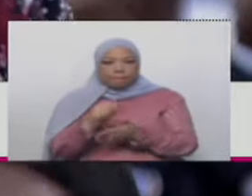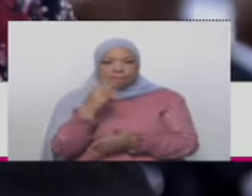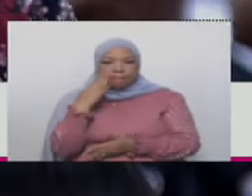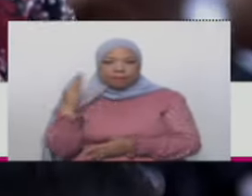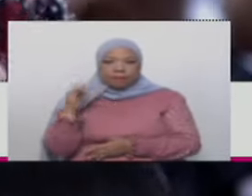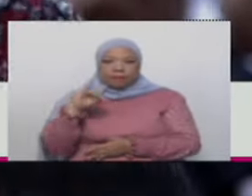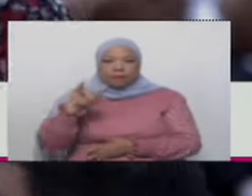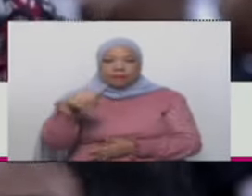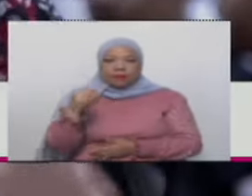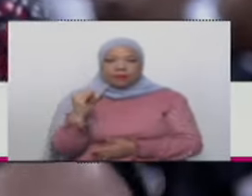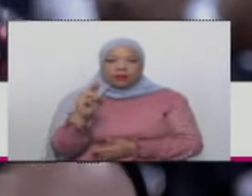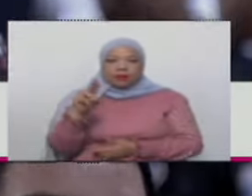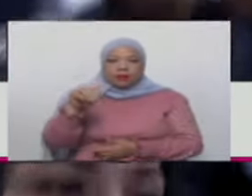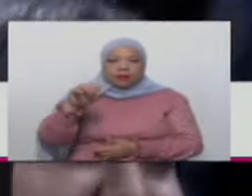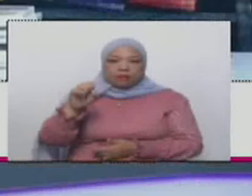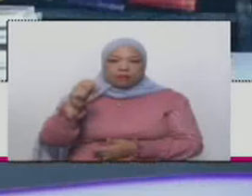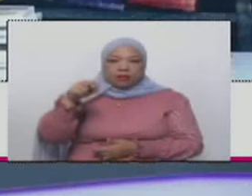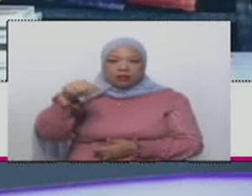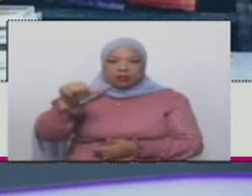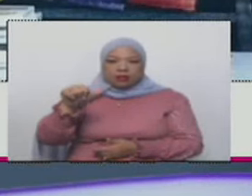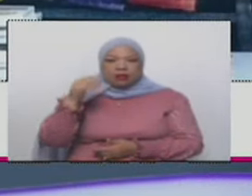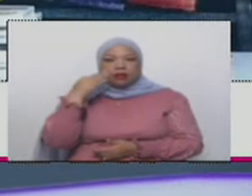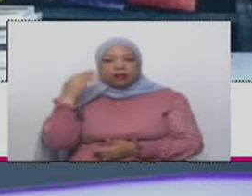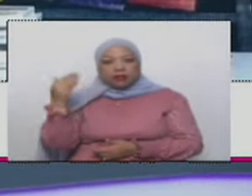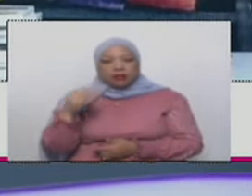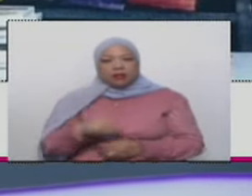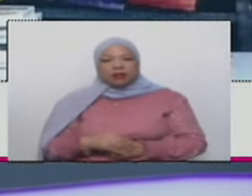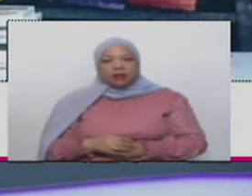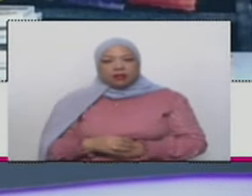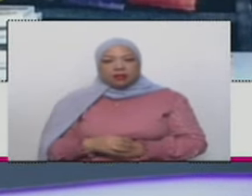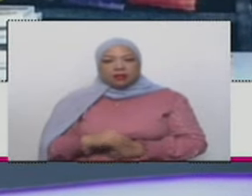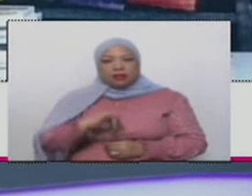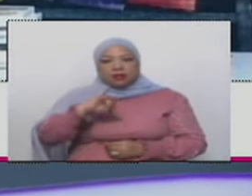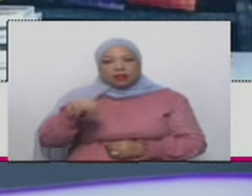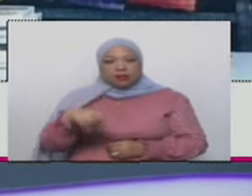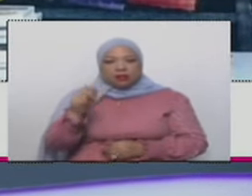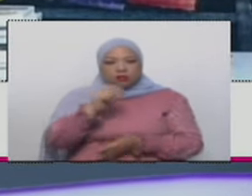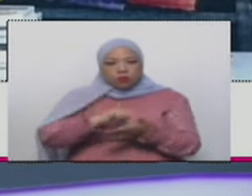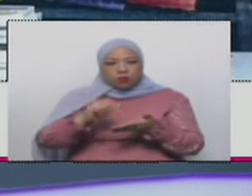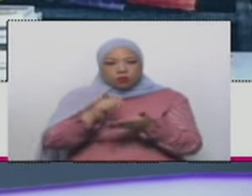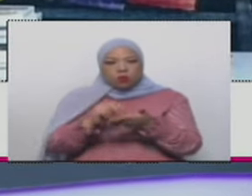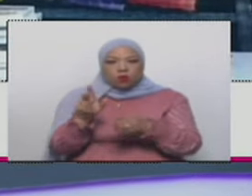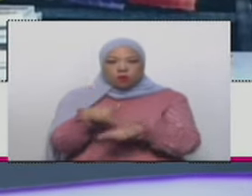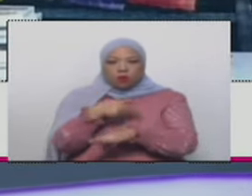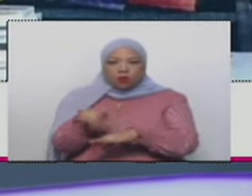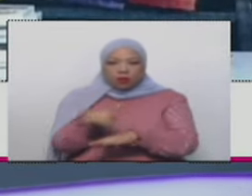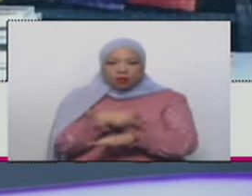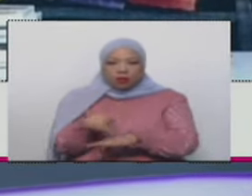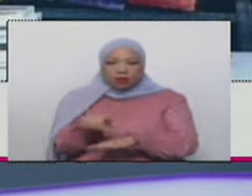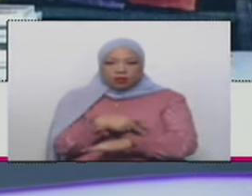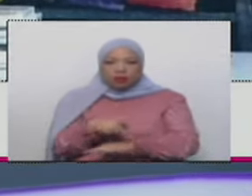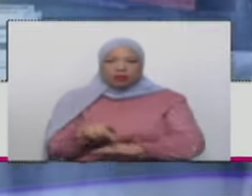Ximena, mi saludo. Juan Ernesto Parra, escritor y poeta.